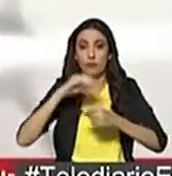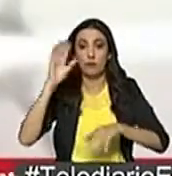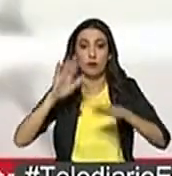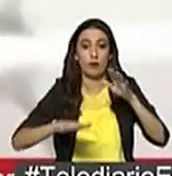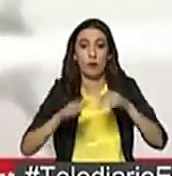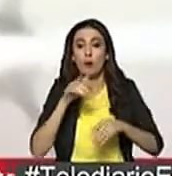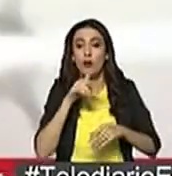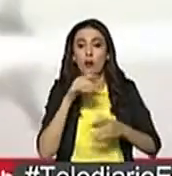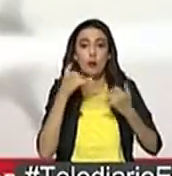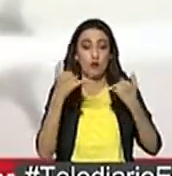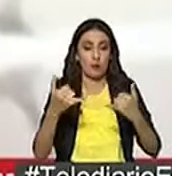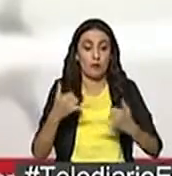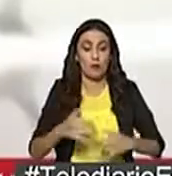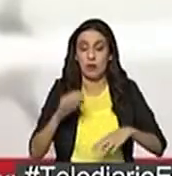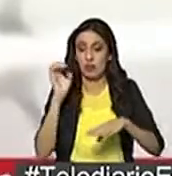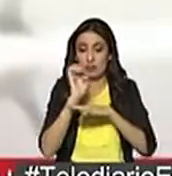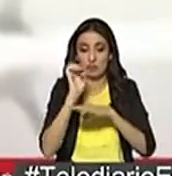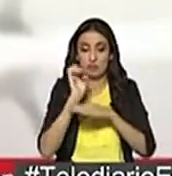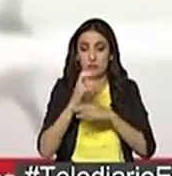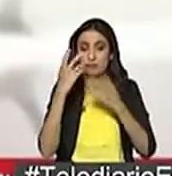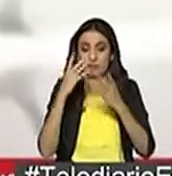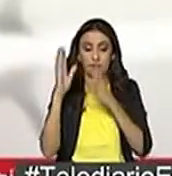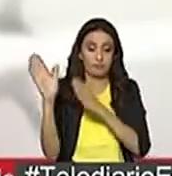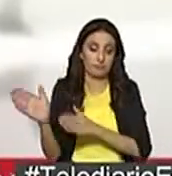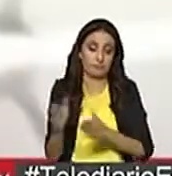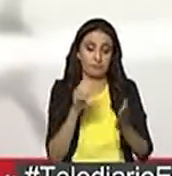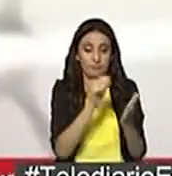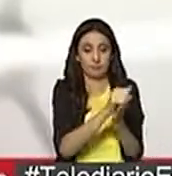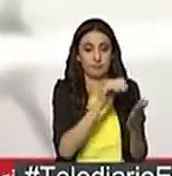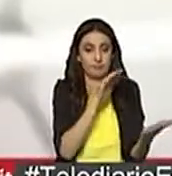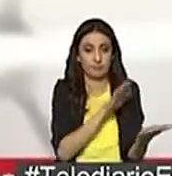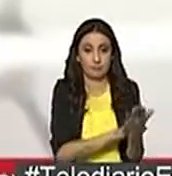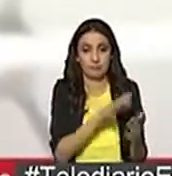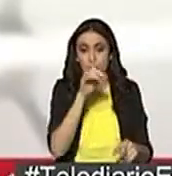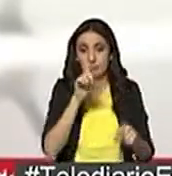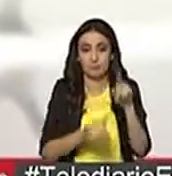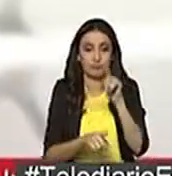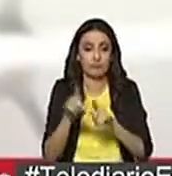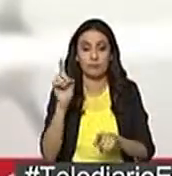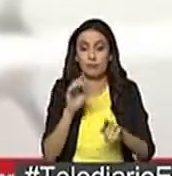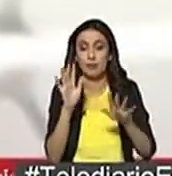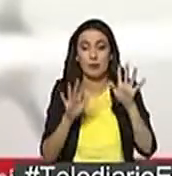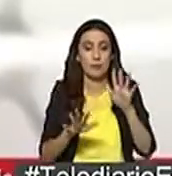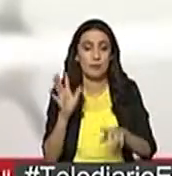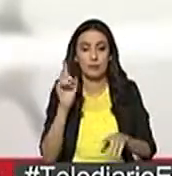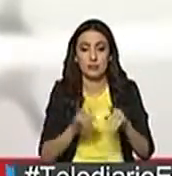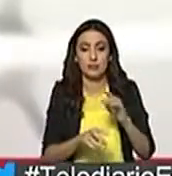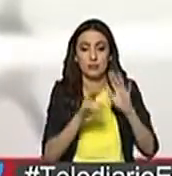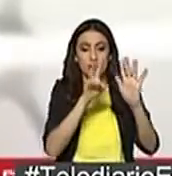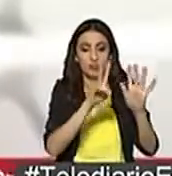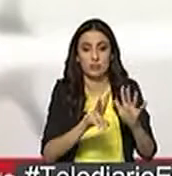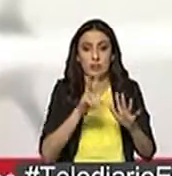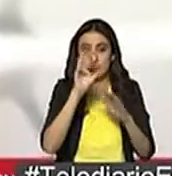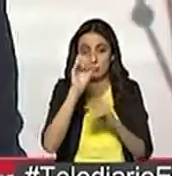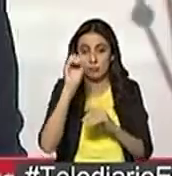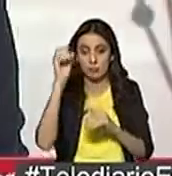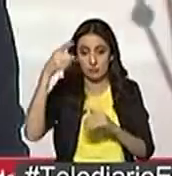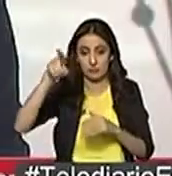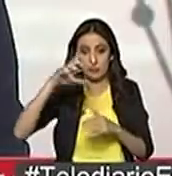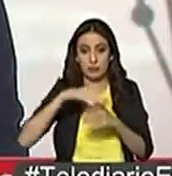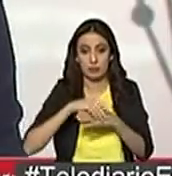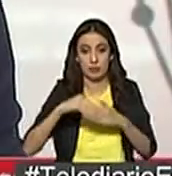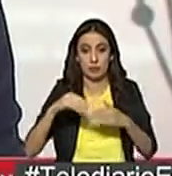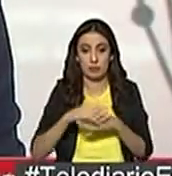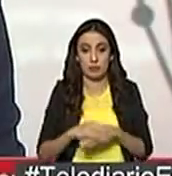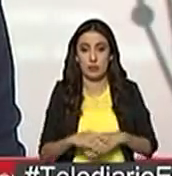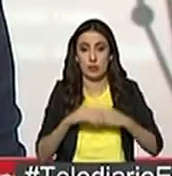que en este momento necesita el país. Y esa propuesta de ley enfocaba al menos en recaudar aproximadamente unos $700 millones. Pero ¿qué